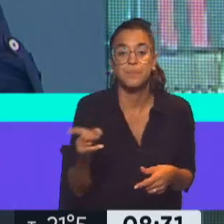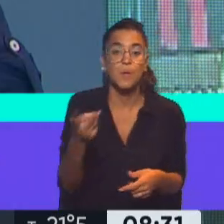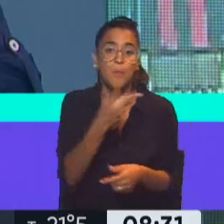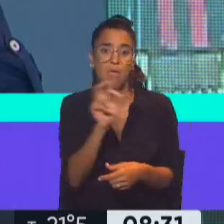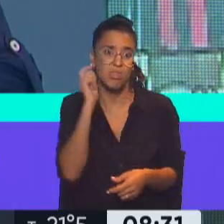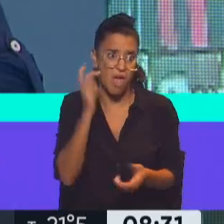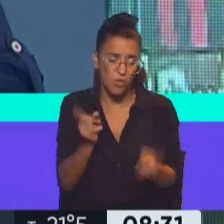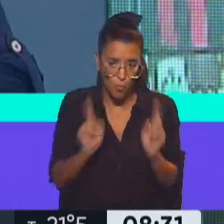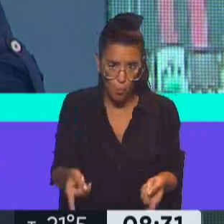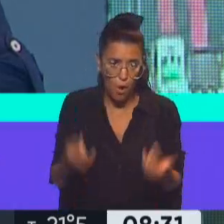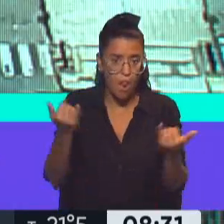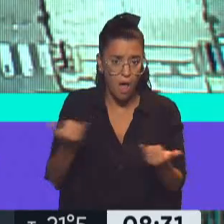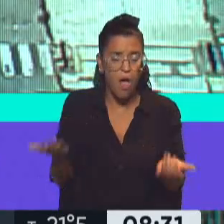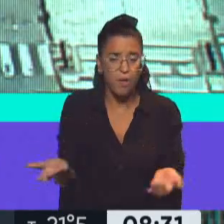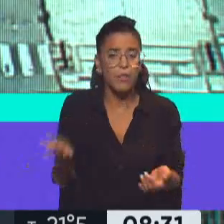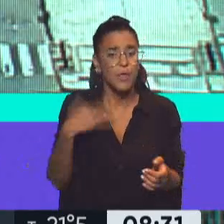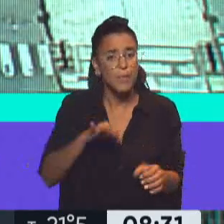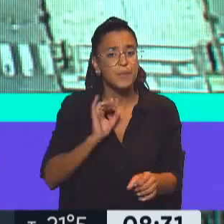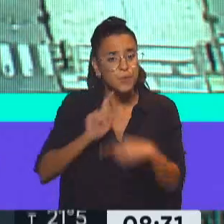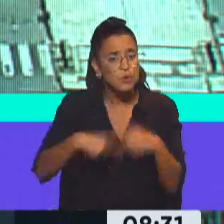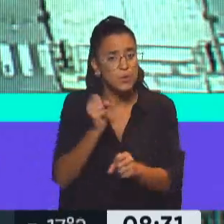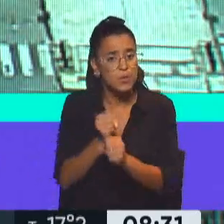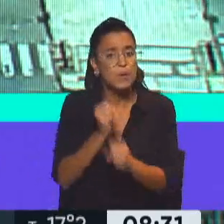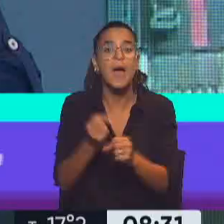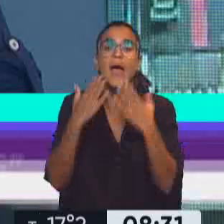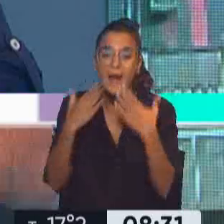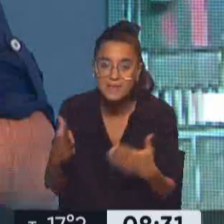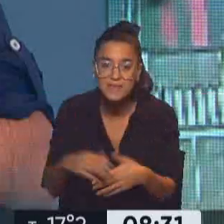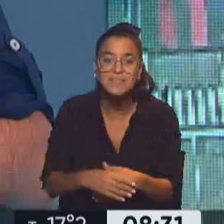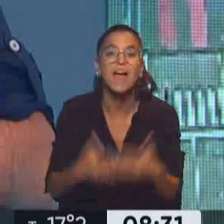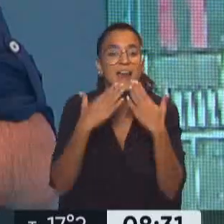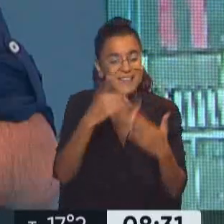pico de años, ¿no? Bueno, todavía Sí. hay que seguir trabajando. Totalmente. Gracias, Bueno, gracias a usted.